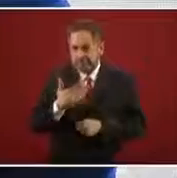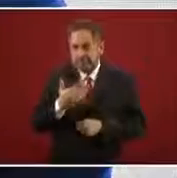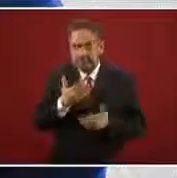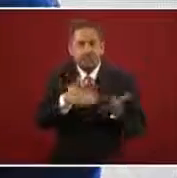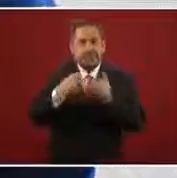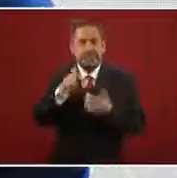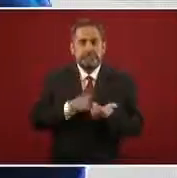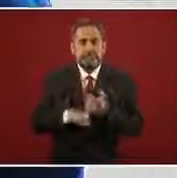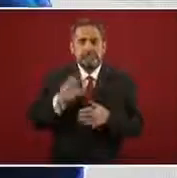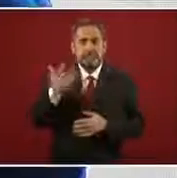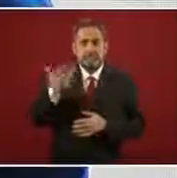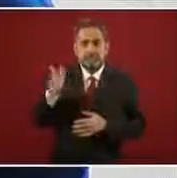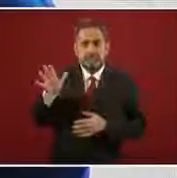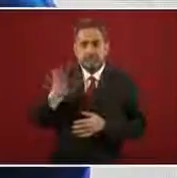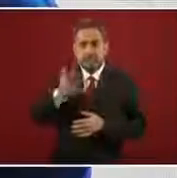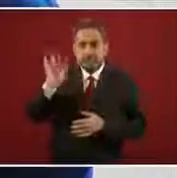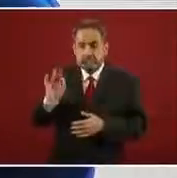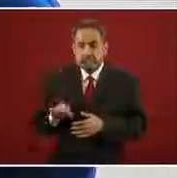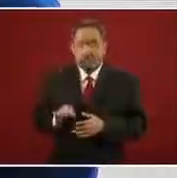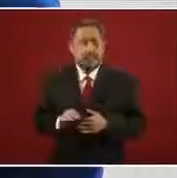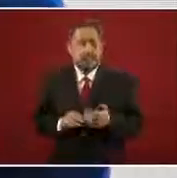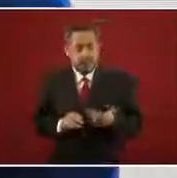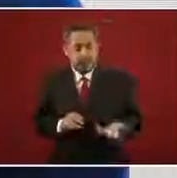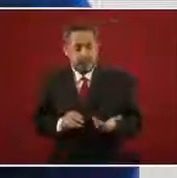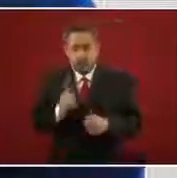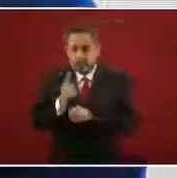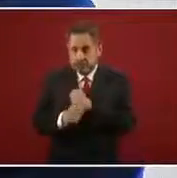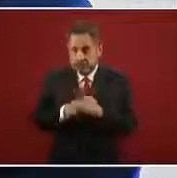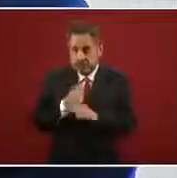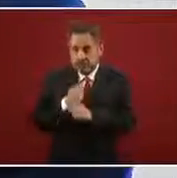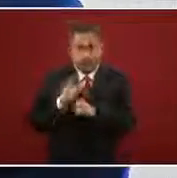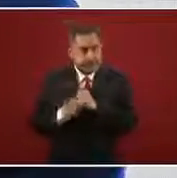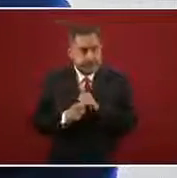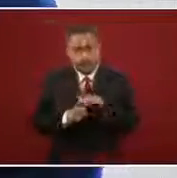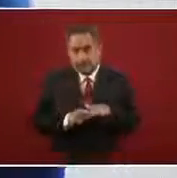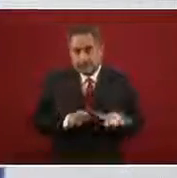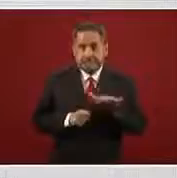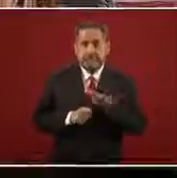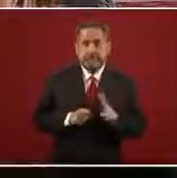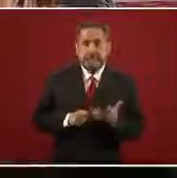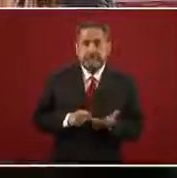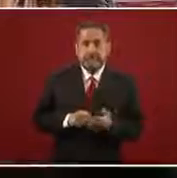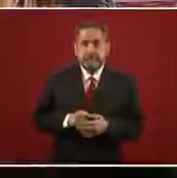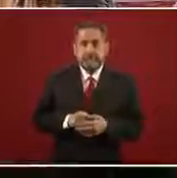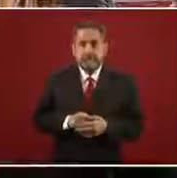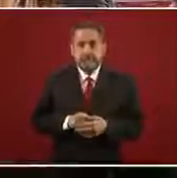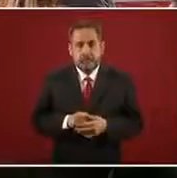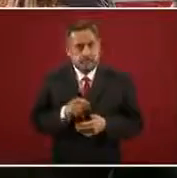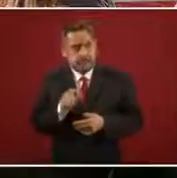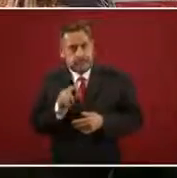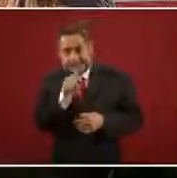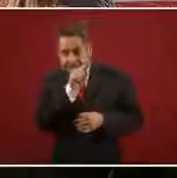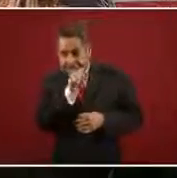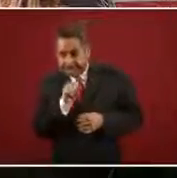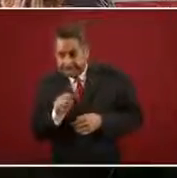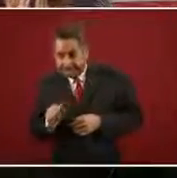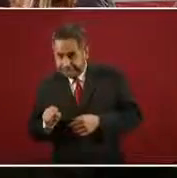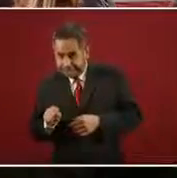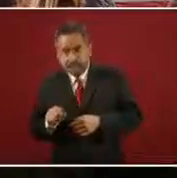del 10% anual. Es lo único